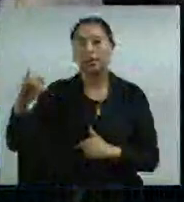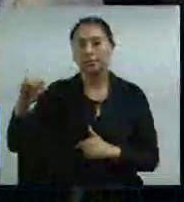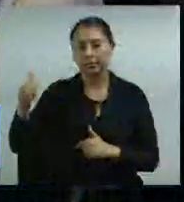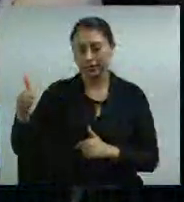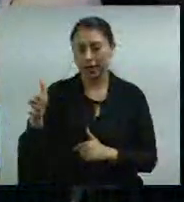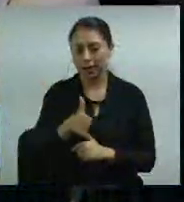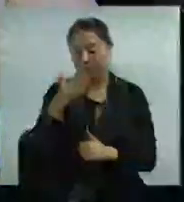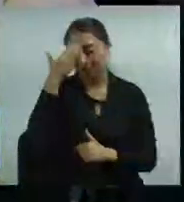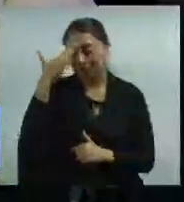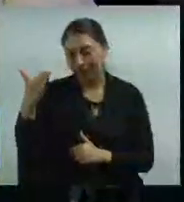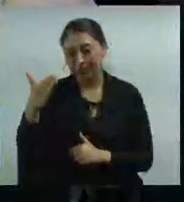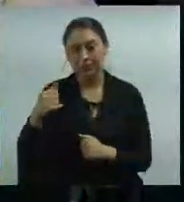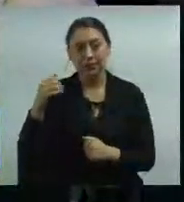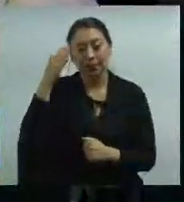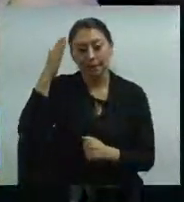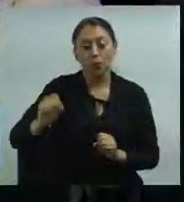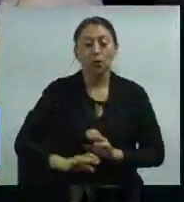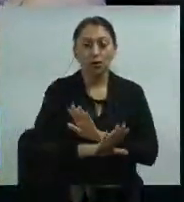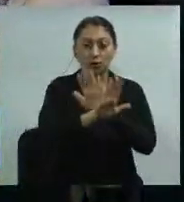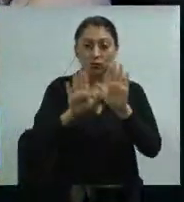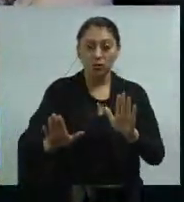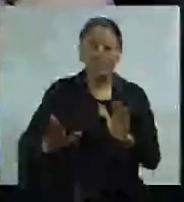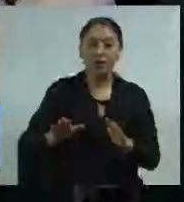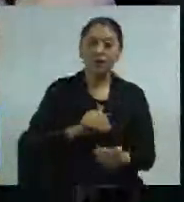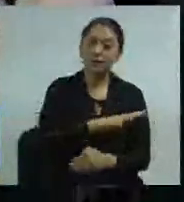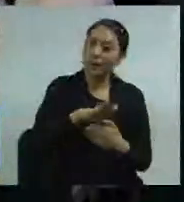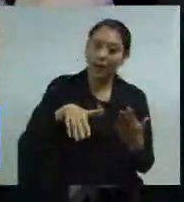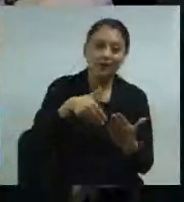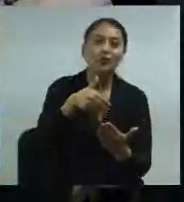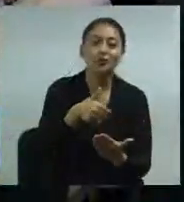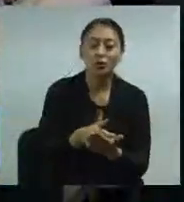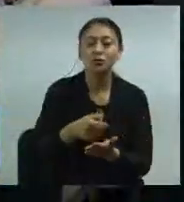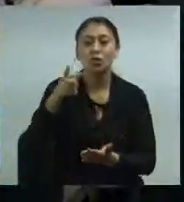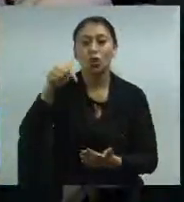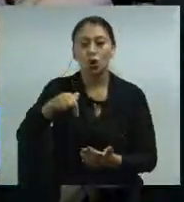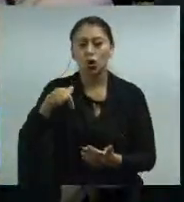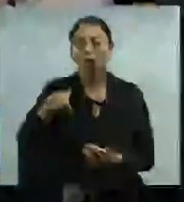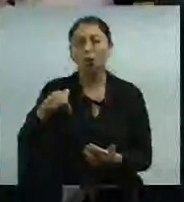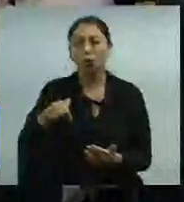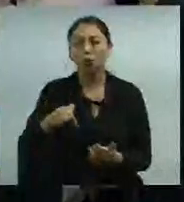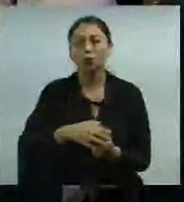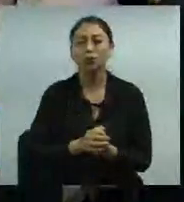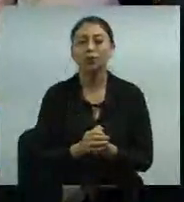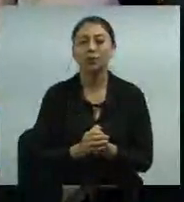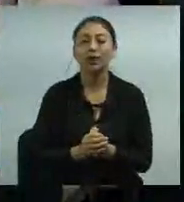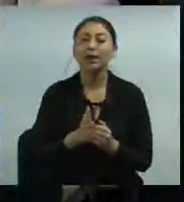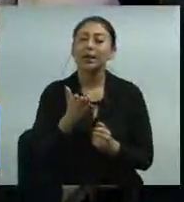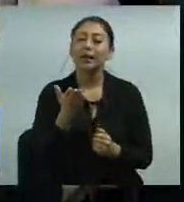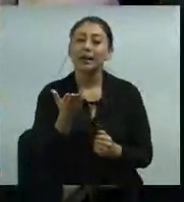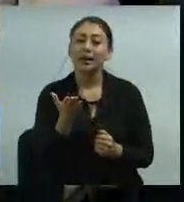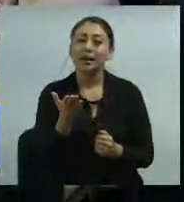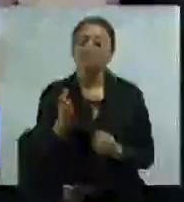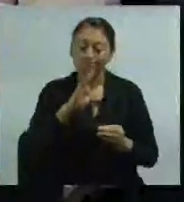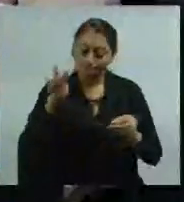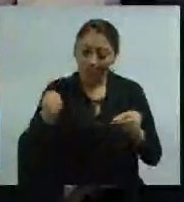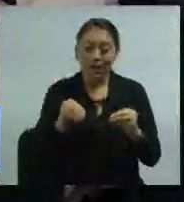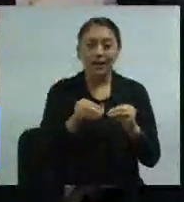Gracias, presidente. Muy buenos días a todos los colegas. El día de hoy yo quisiera, señor presidente, que se